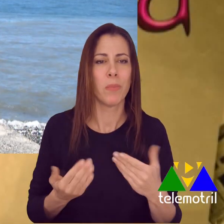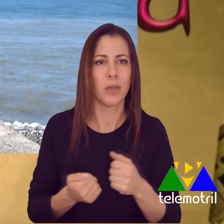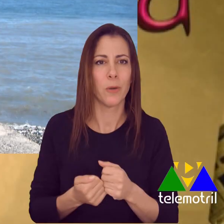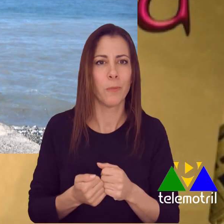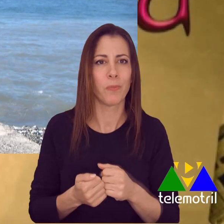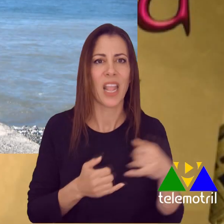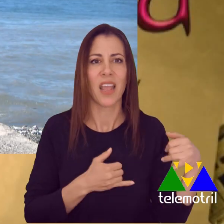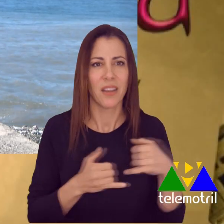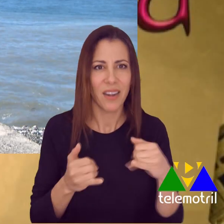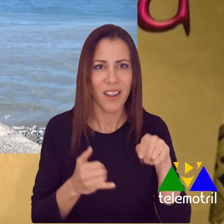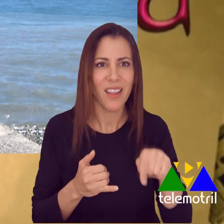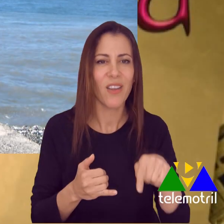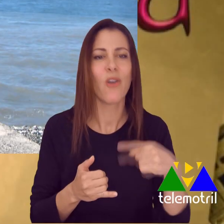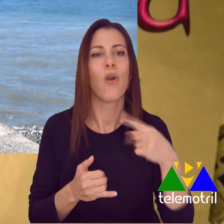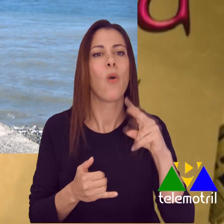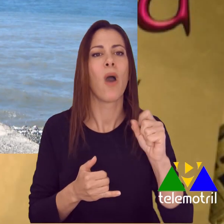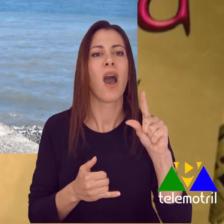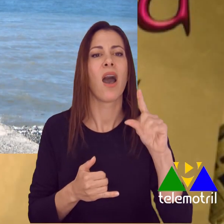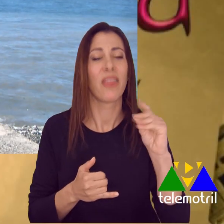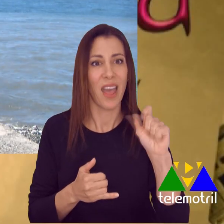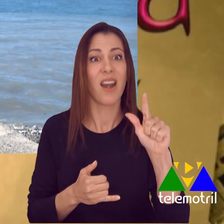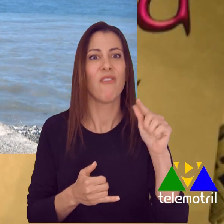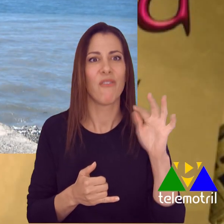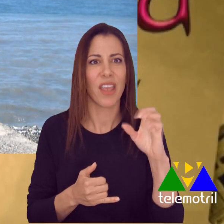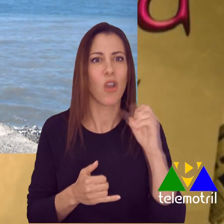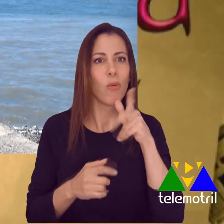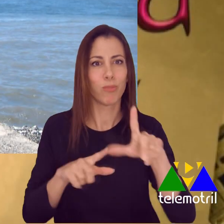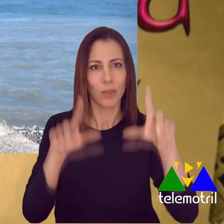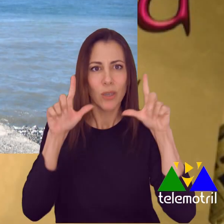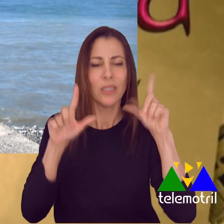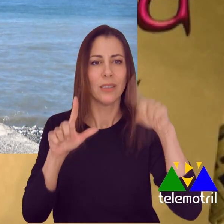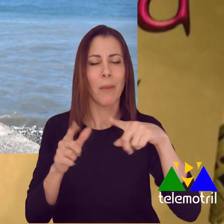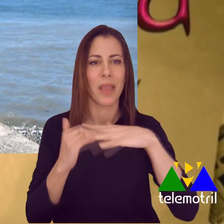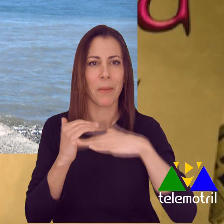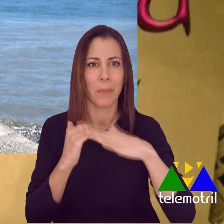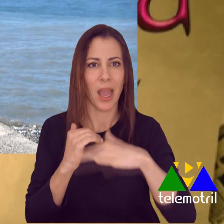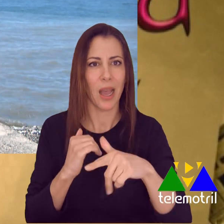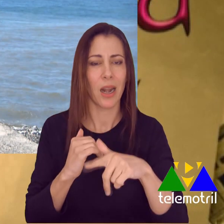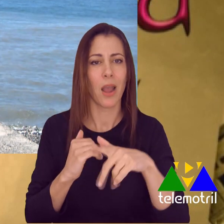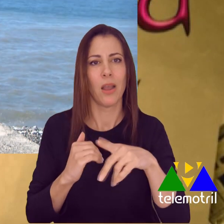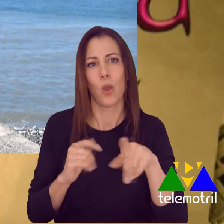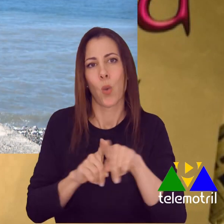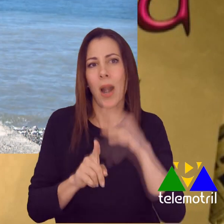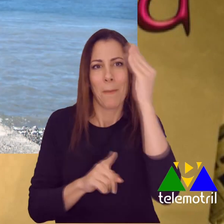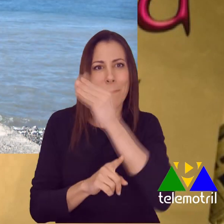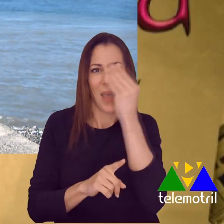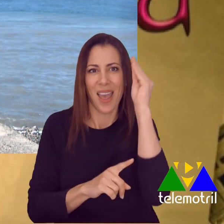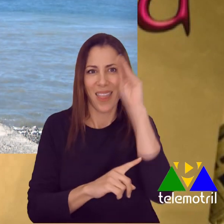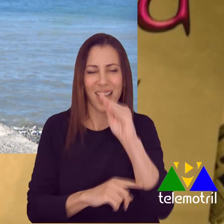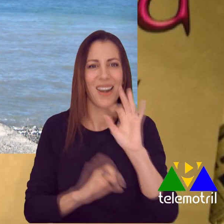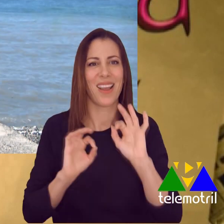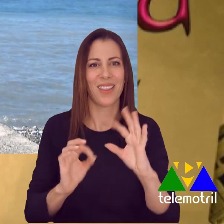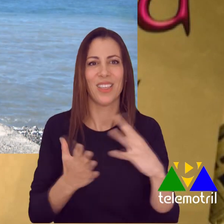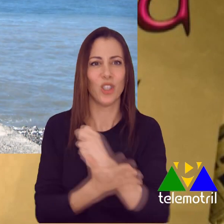el Guadalfeo como protagonista, con el mar, lógicamente, como madrina de todo